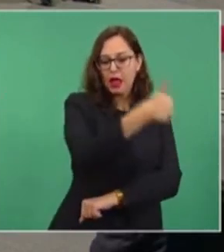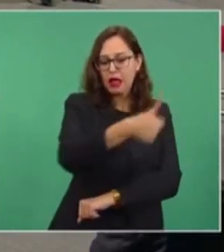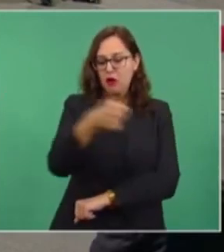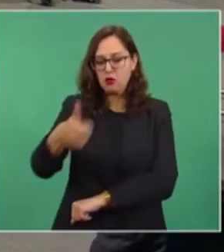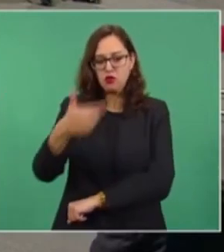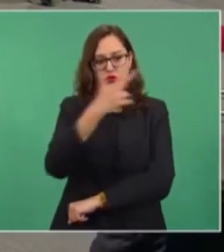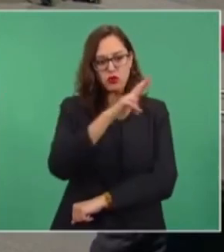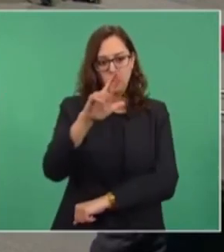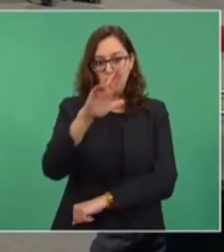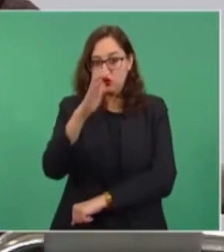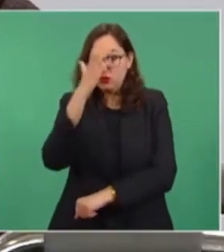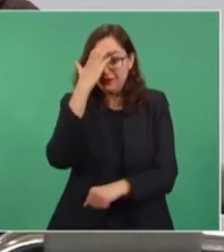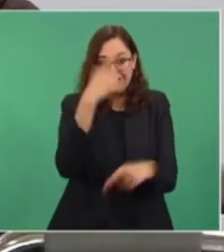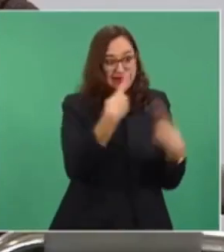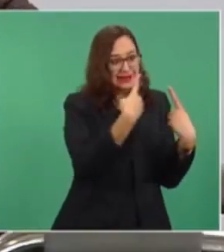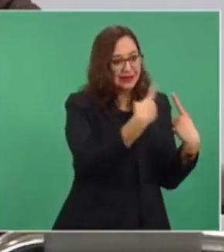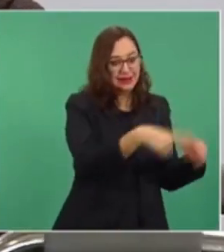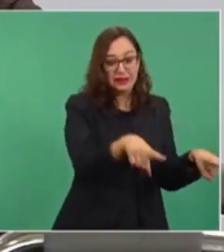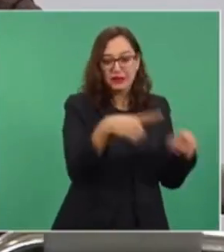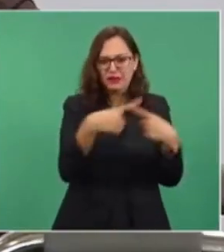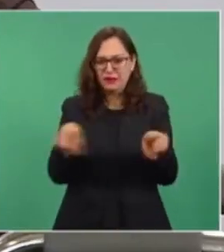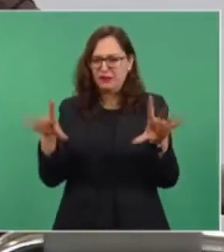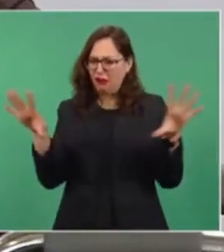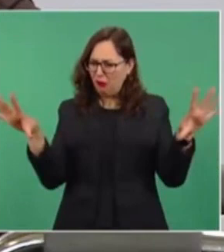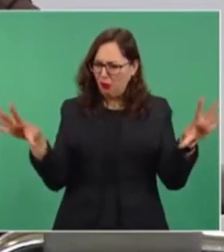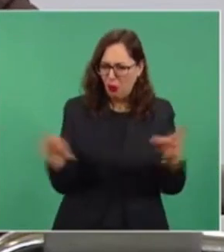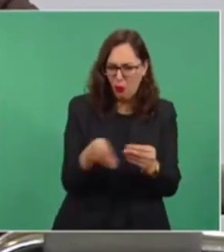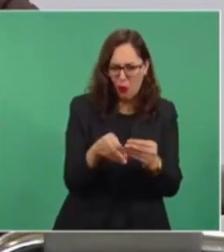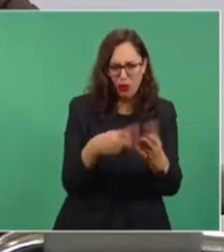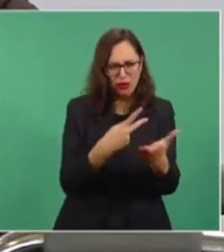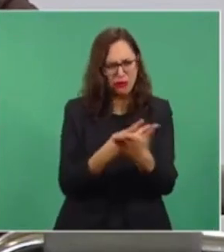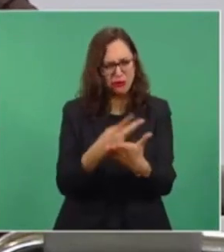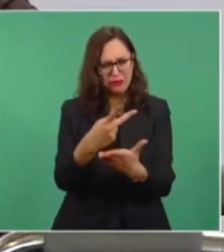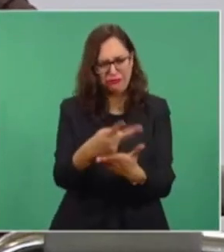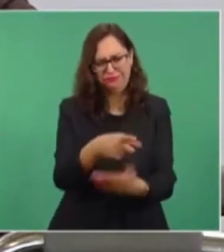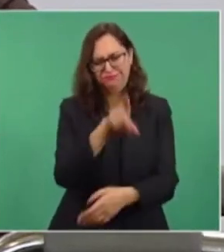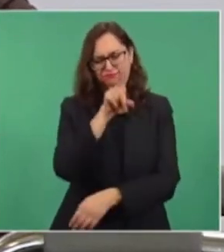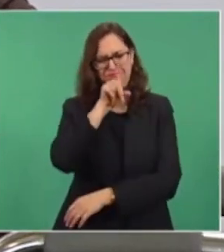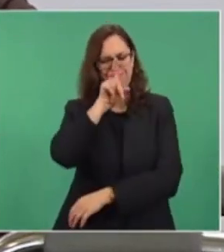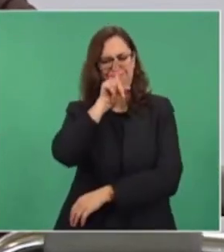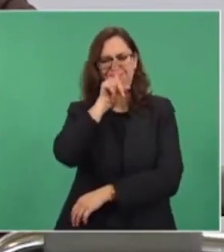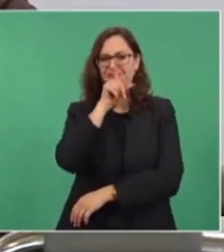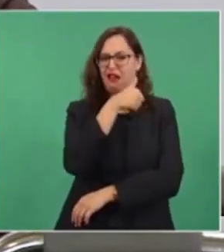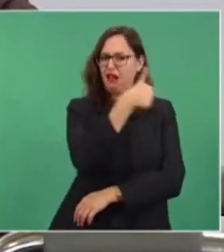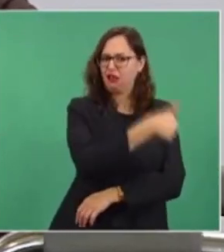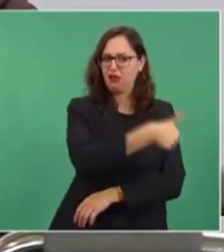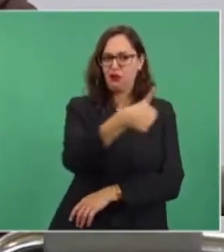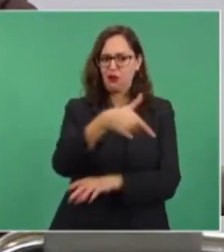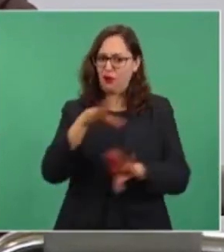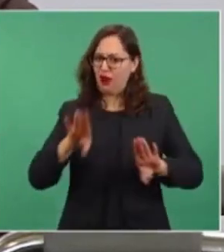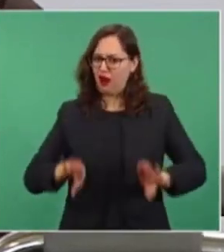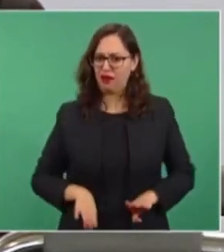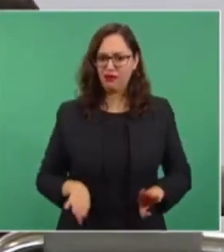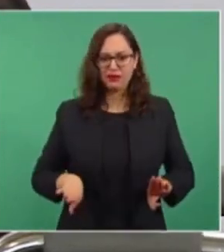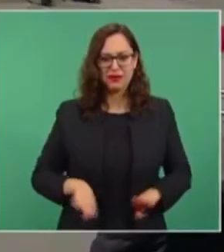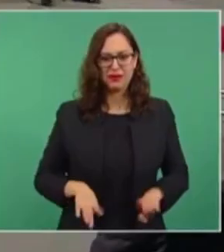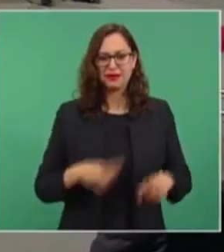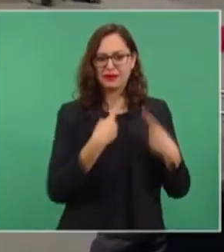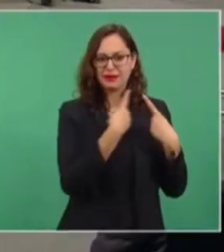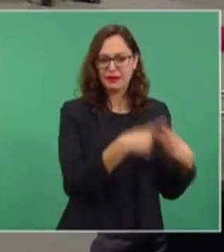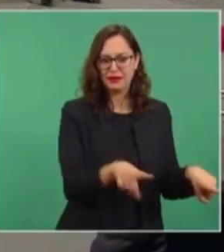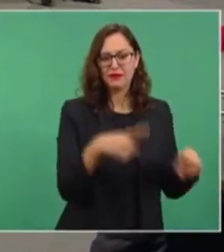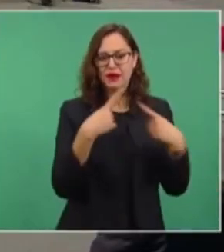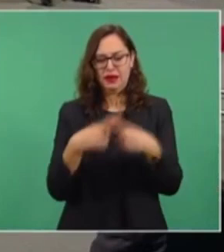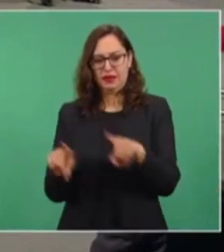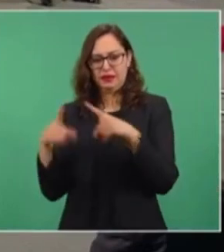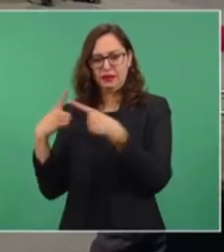competencia, porque cada una por sí mismo posee sus propios valores que sin duda contribuyen a la identidad de nuestra